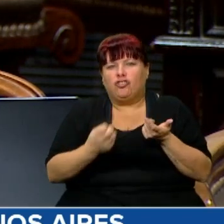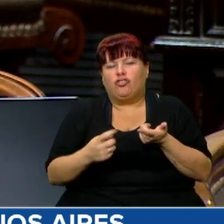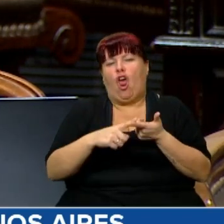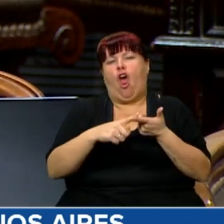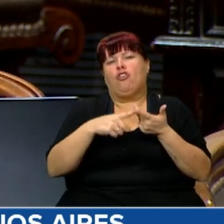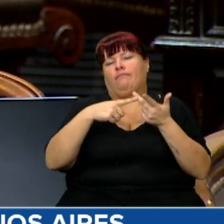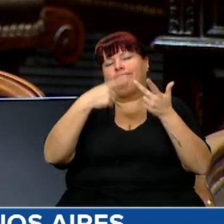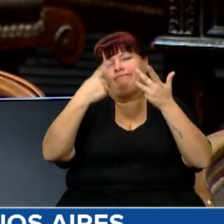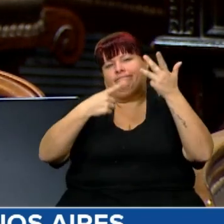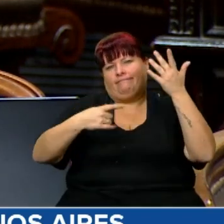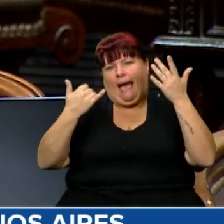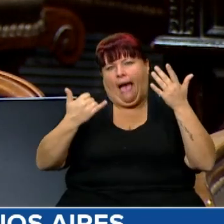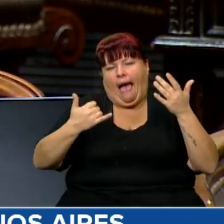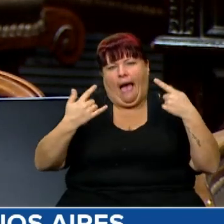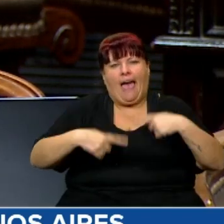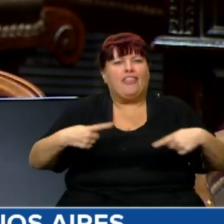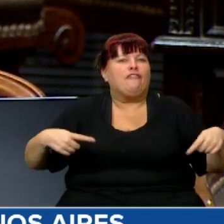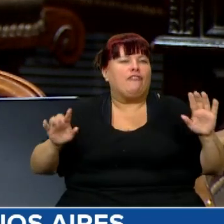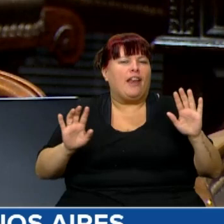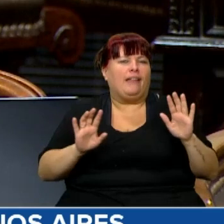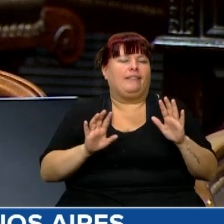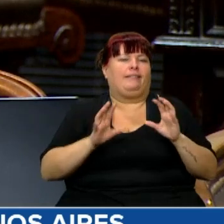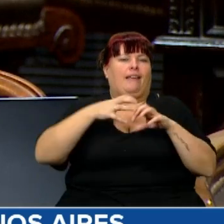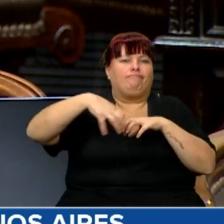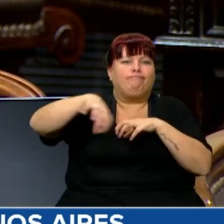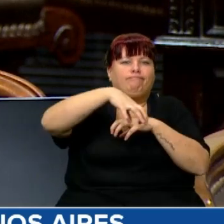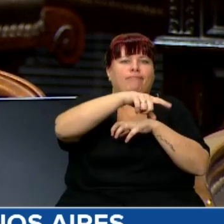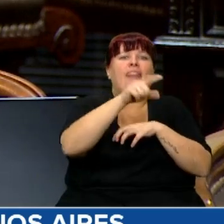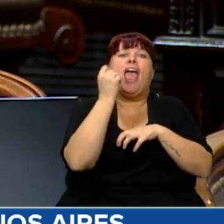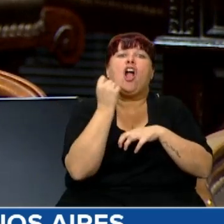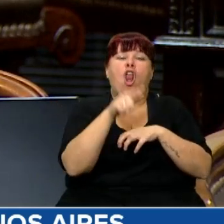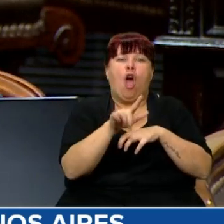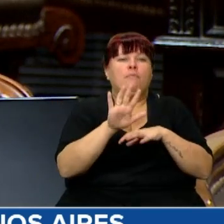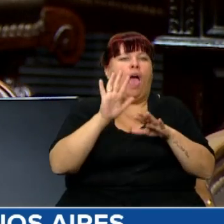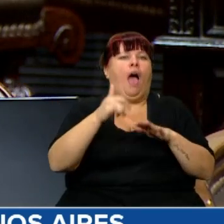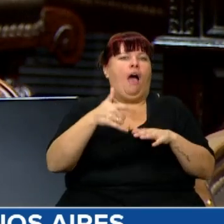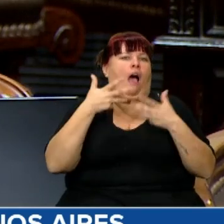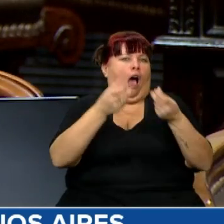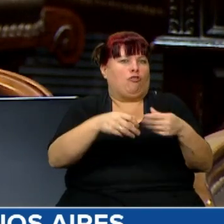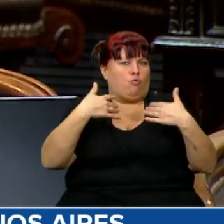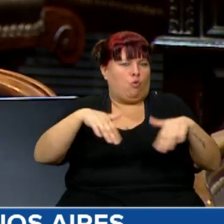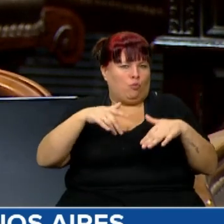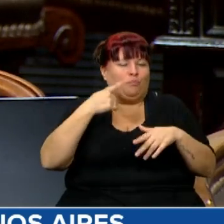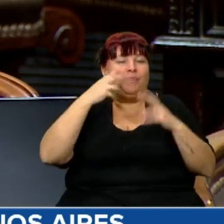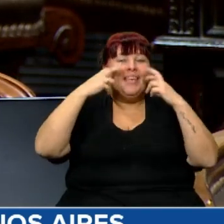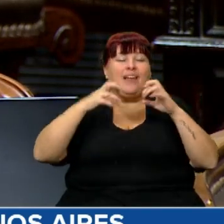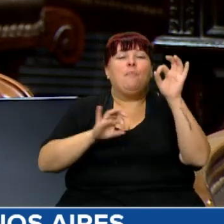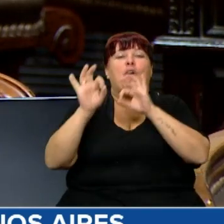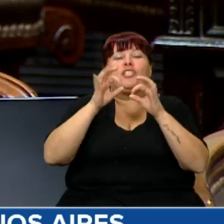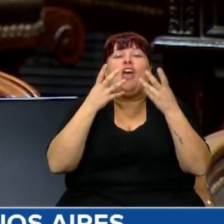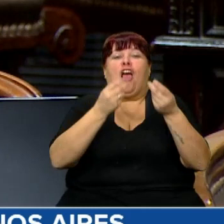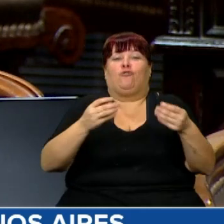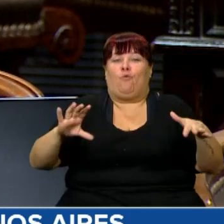electrónicos, podemos mencionar una serie de sectores de la economía que están altamente asistidos. Este estudio, el de la tasa de